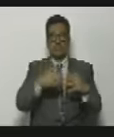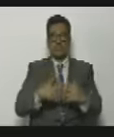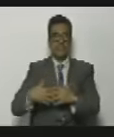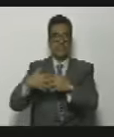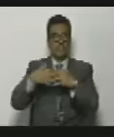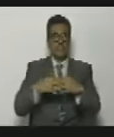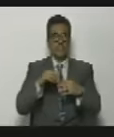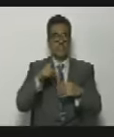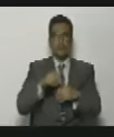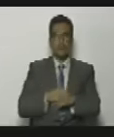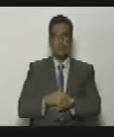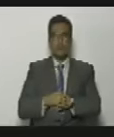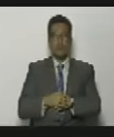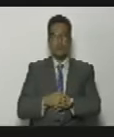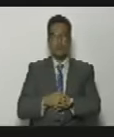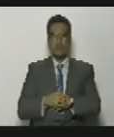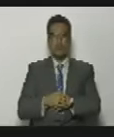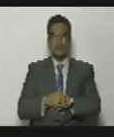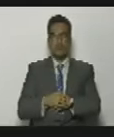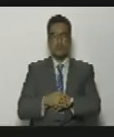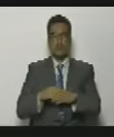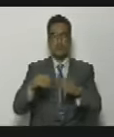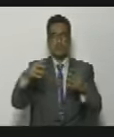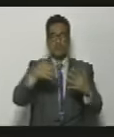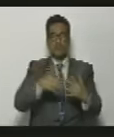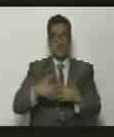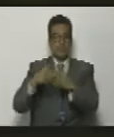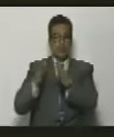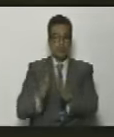norteamericano y los yanquis,